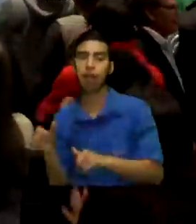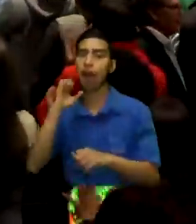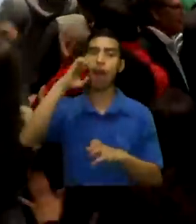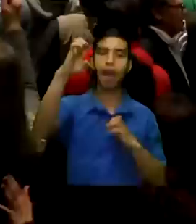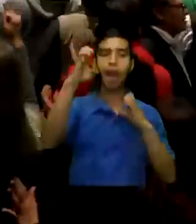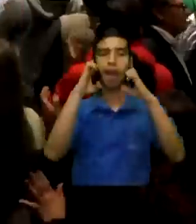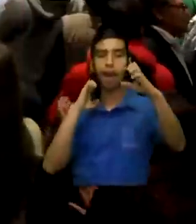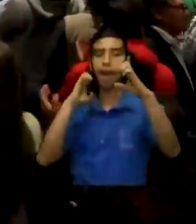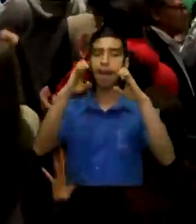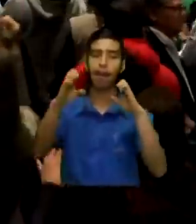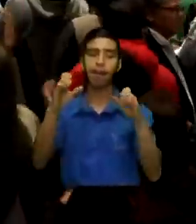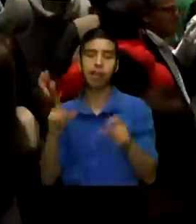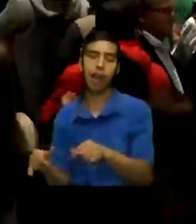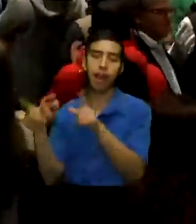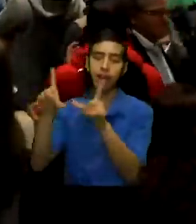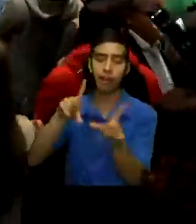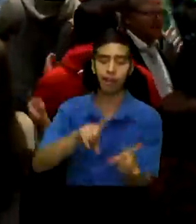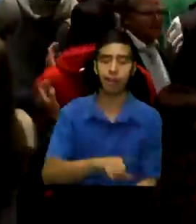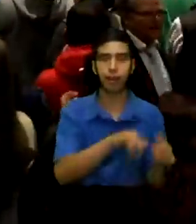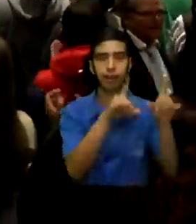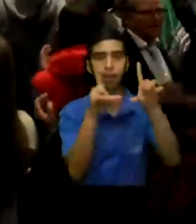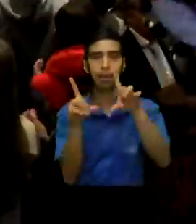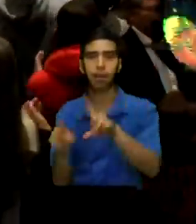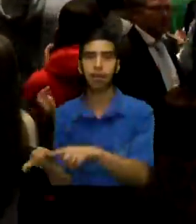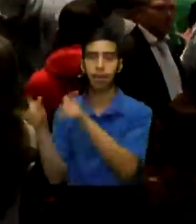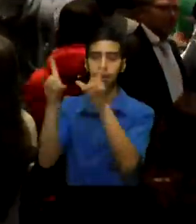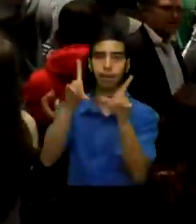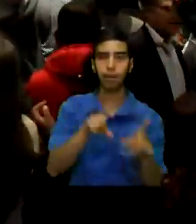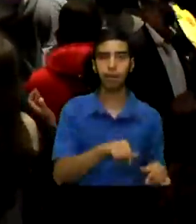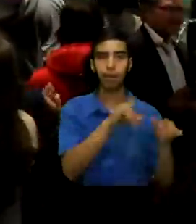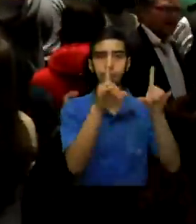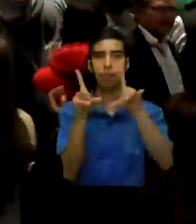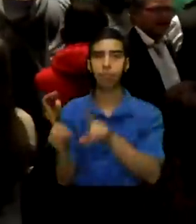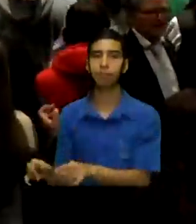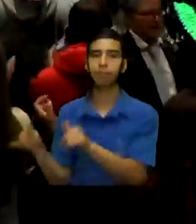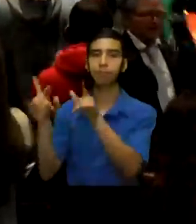la la la la la la la la la.